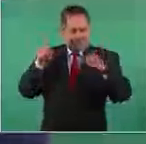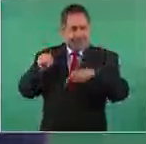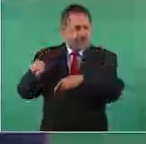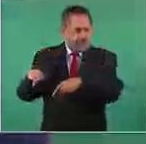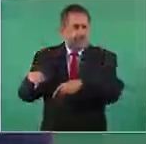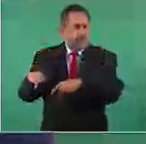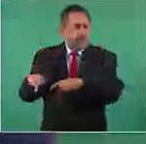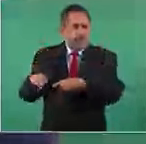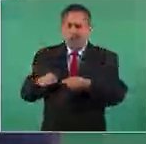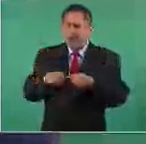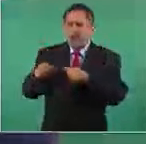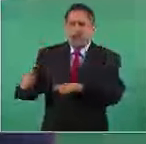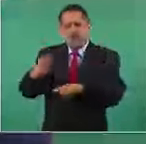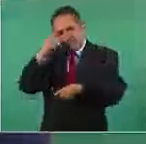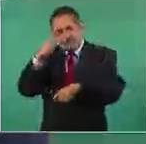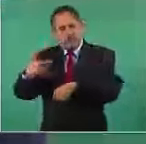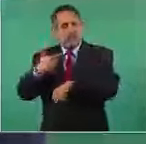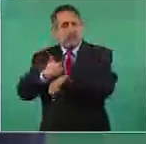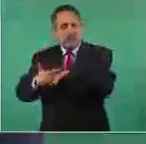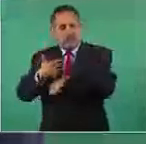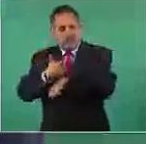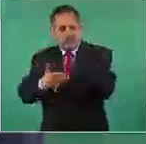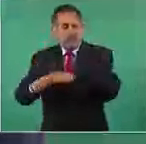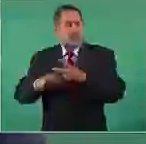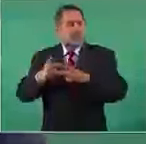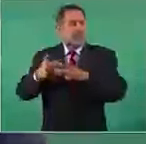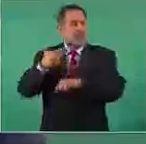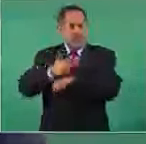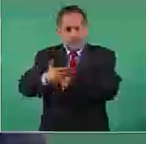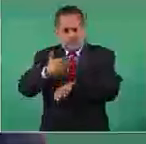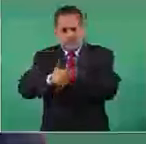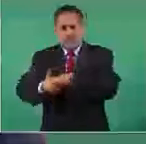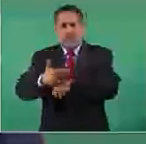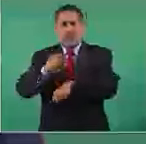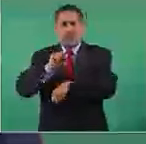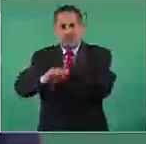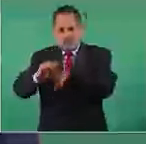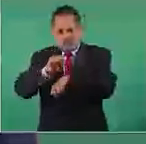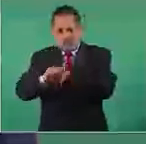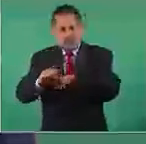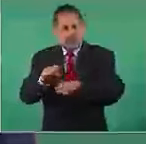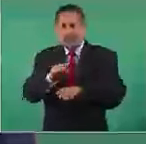a Guatemala, a Honduras, a El Salvador,